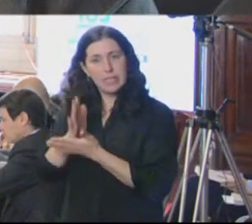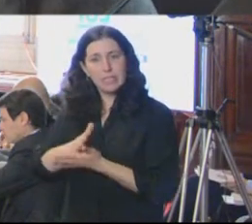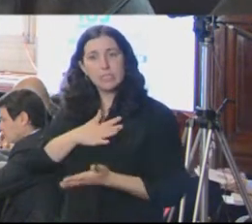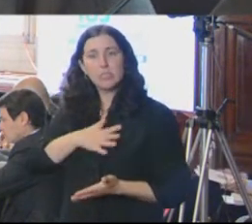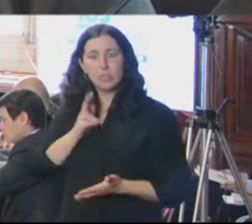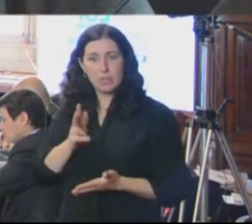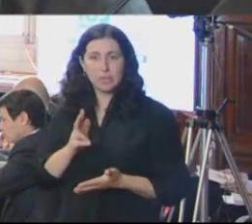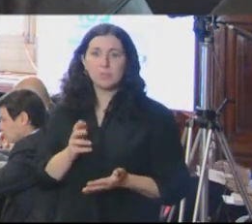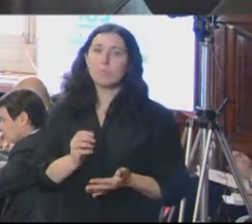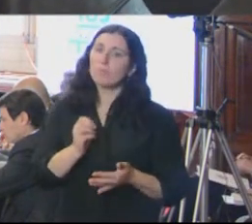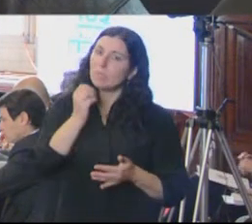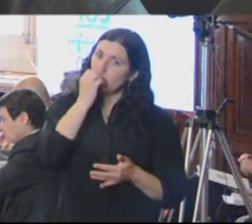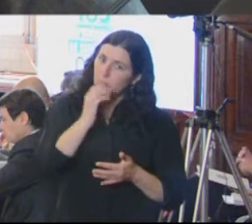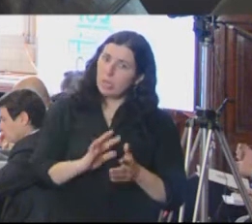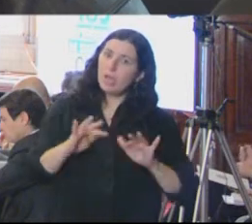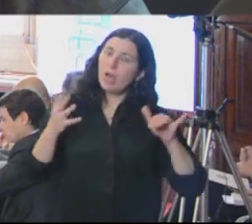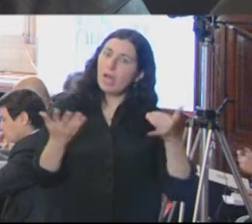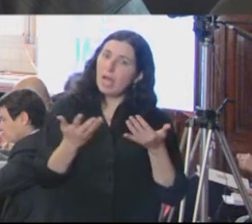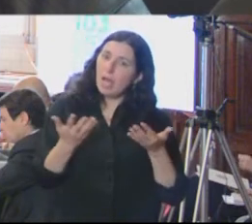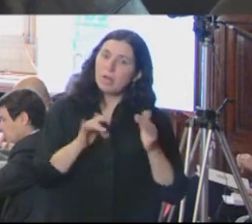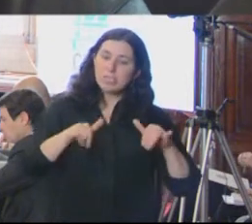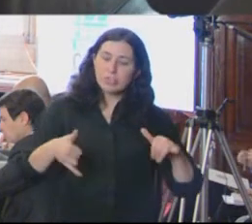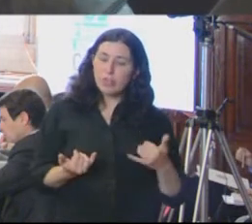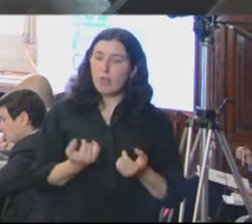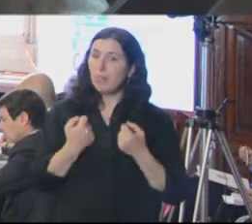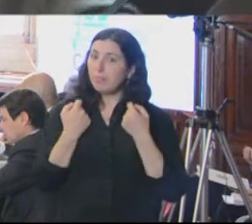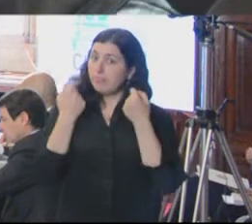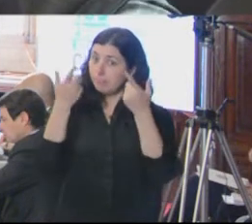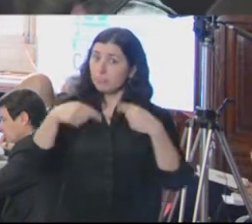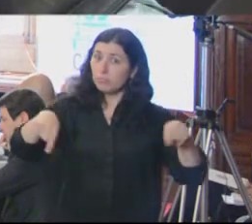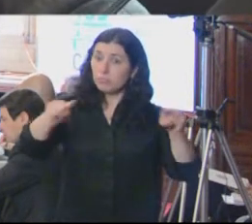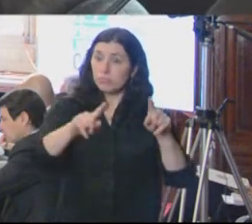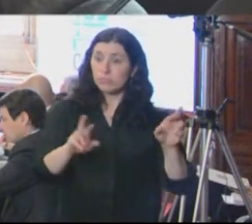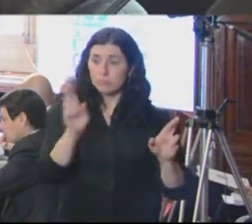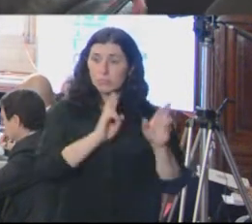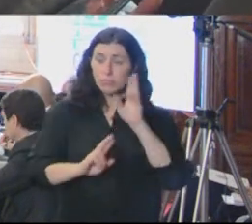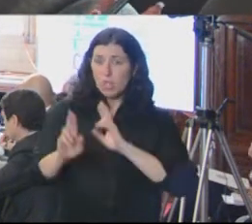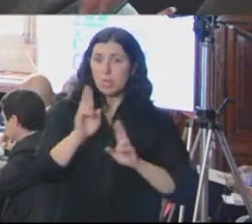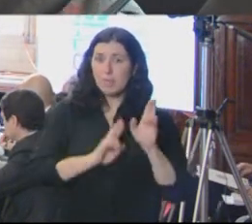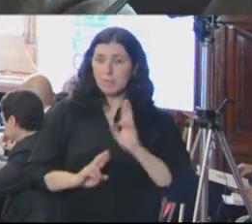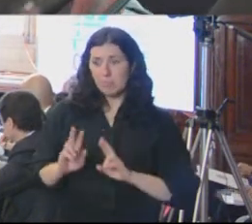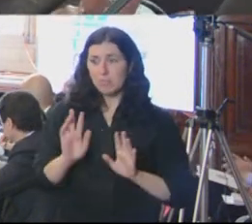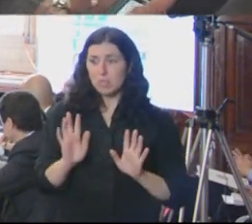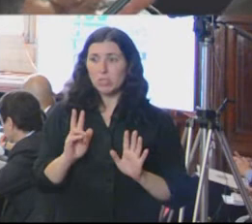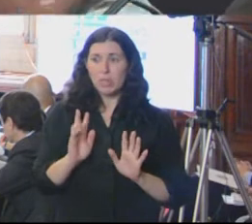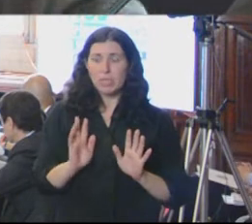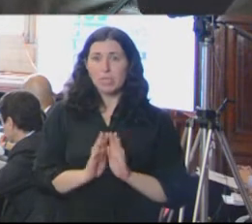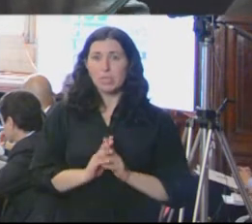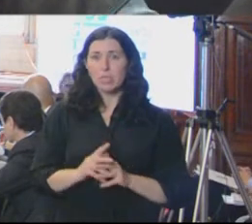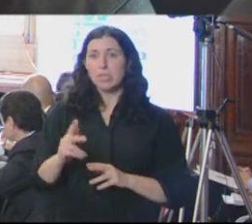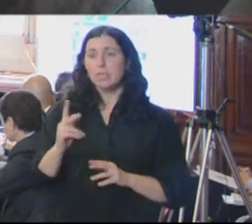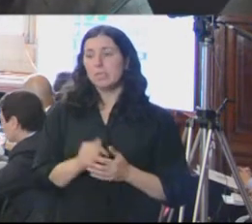Bueno, ahora inmediatamente les daría la palabra para una intervención. Son 3 minutos, Elizabeth.